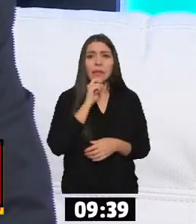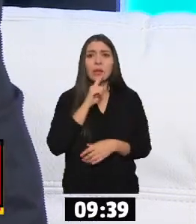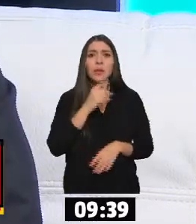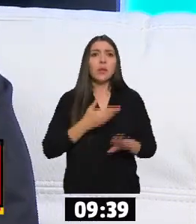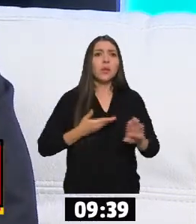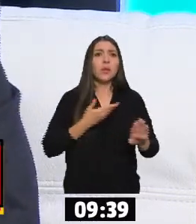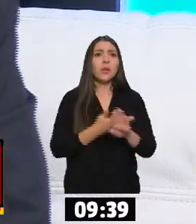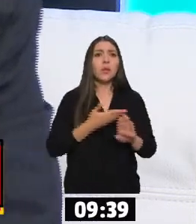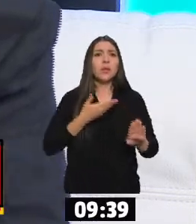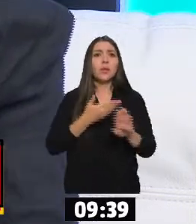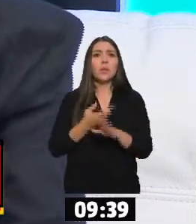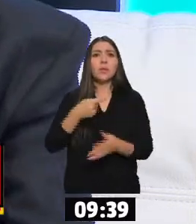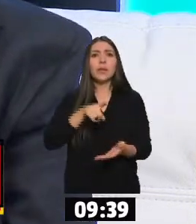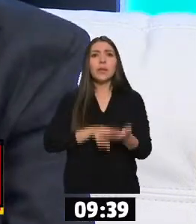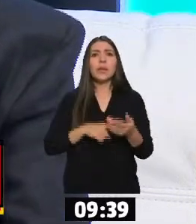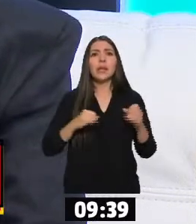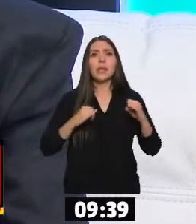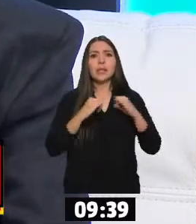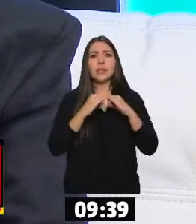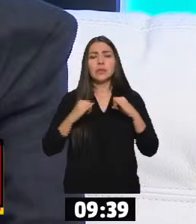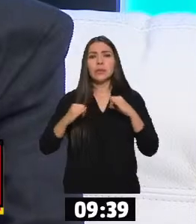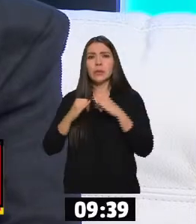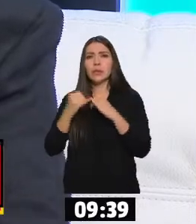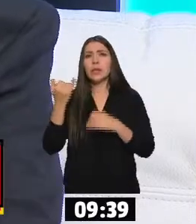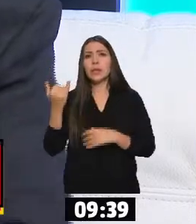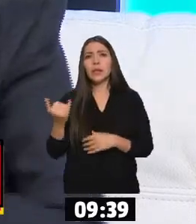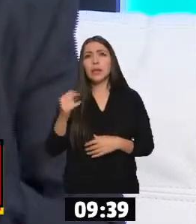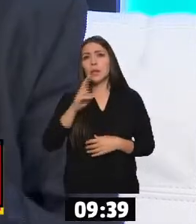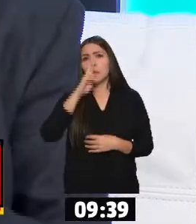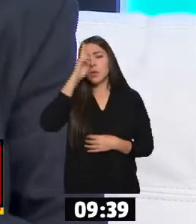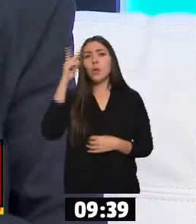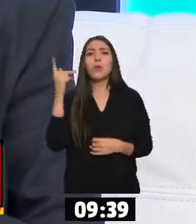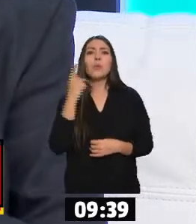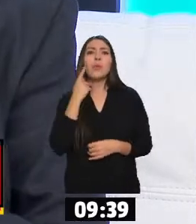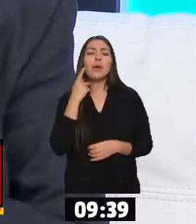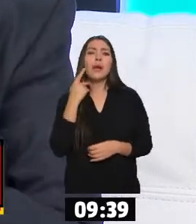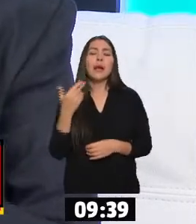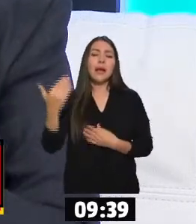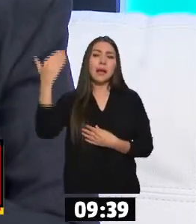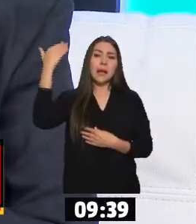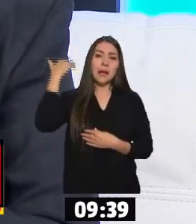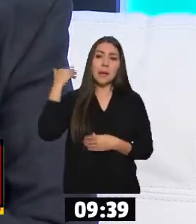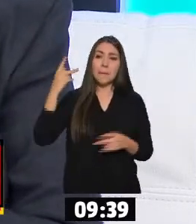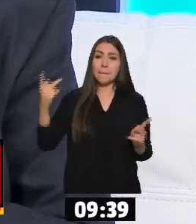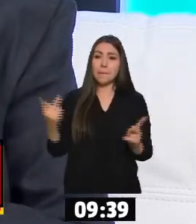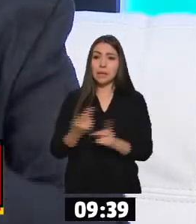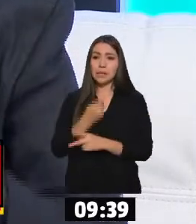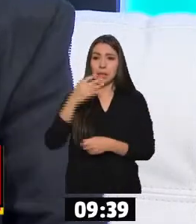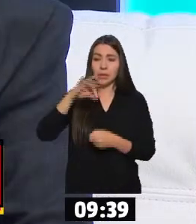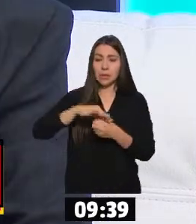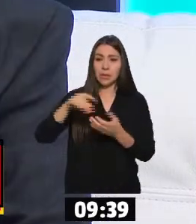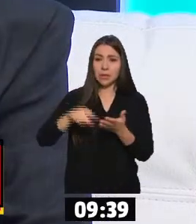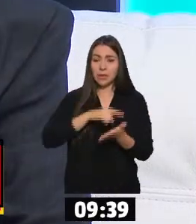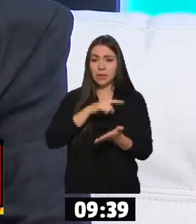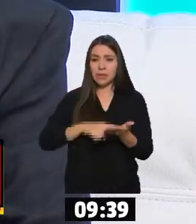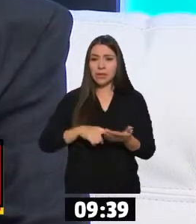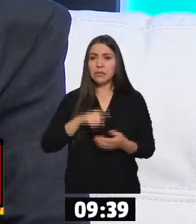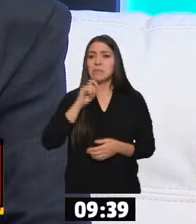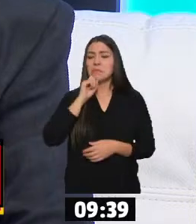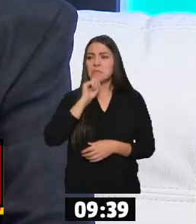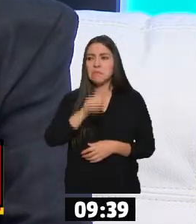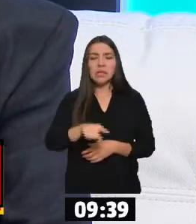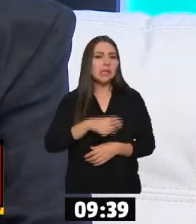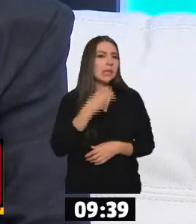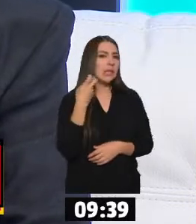nuestras instituciones. Y la violencia política que sufrimos en el anterior proceso electoral sin duda tiene que ver con